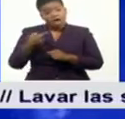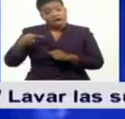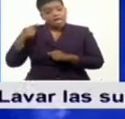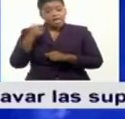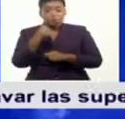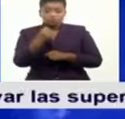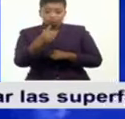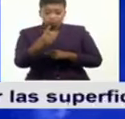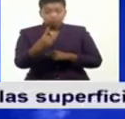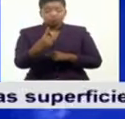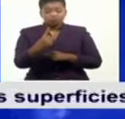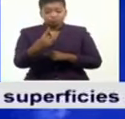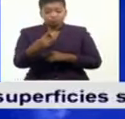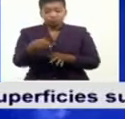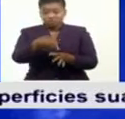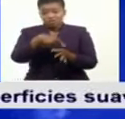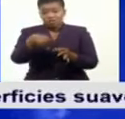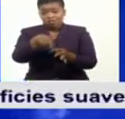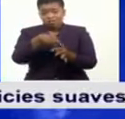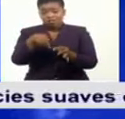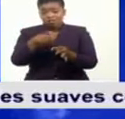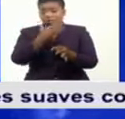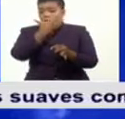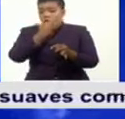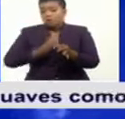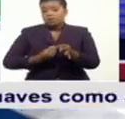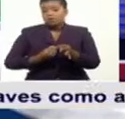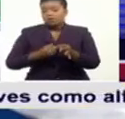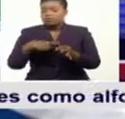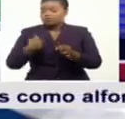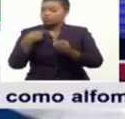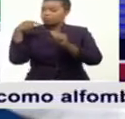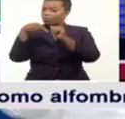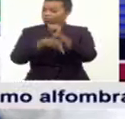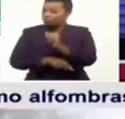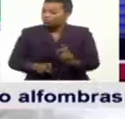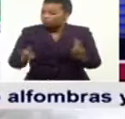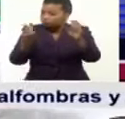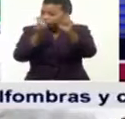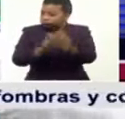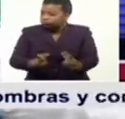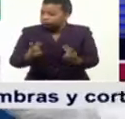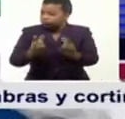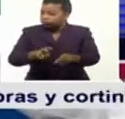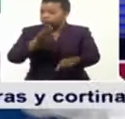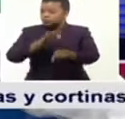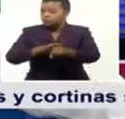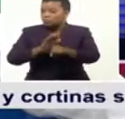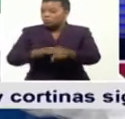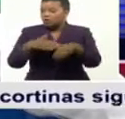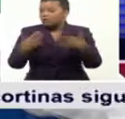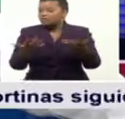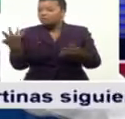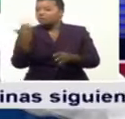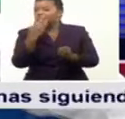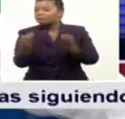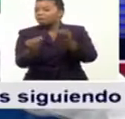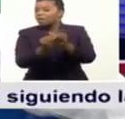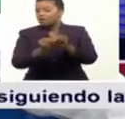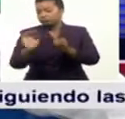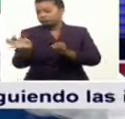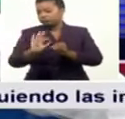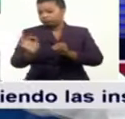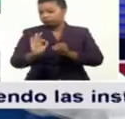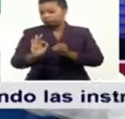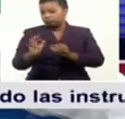se profundiza, como también lo dije al inicio, en las causas, en la fuente de infección de este